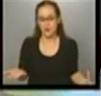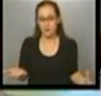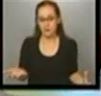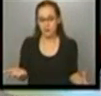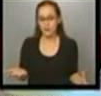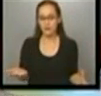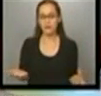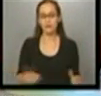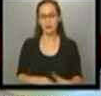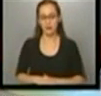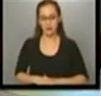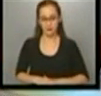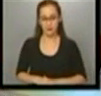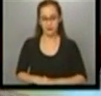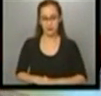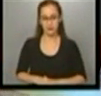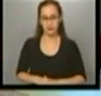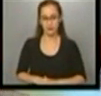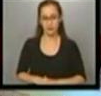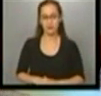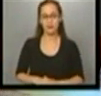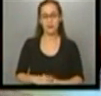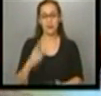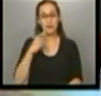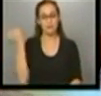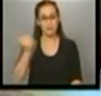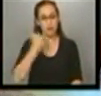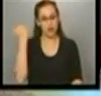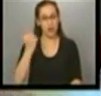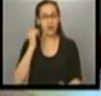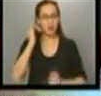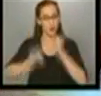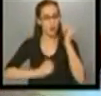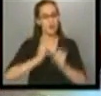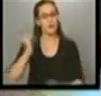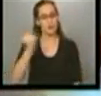y tenía algo muy importante que decir, y vaya si es importante. Tito Garabal, buen día.